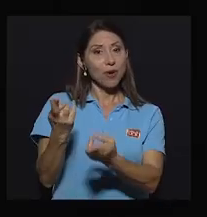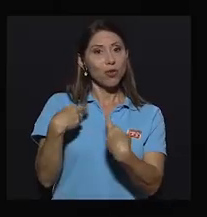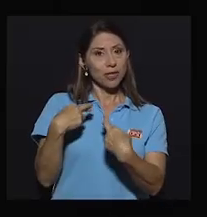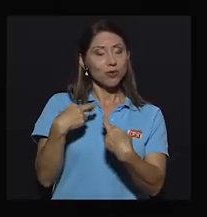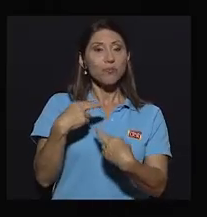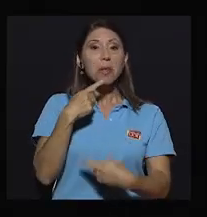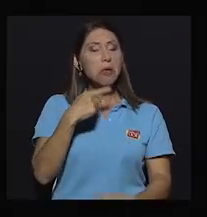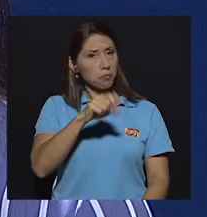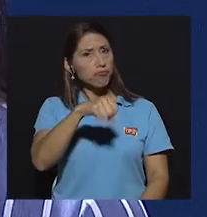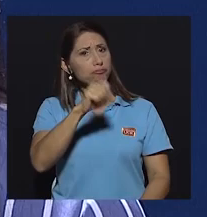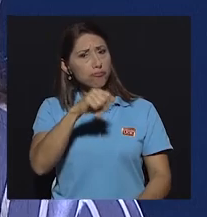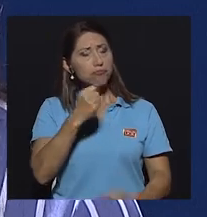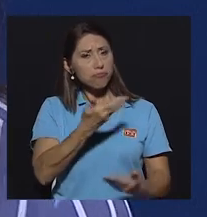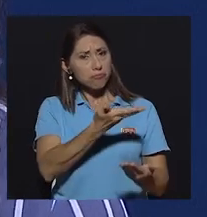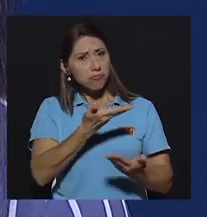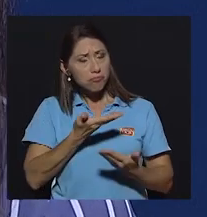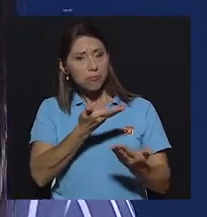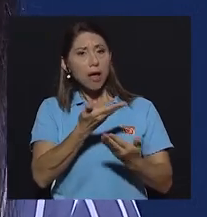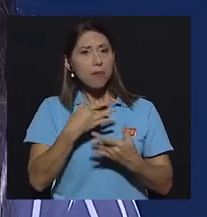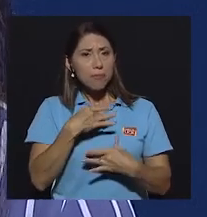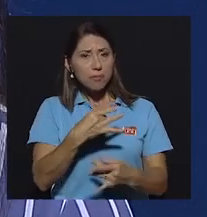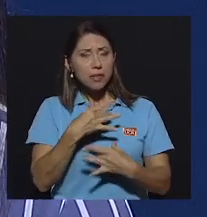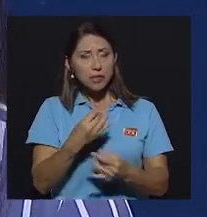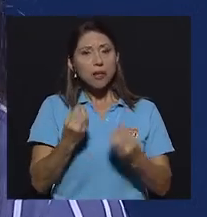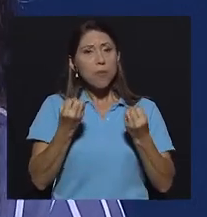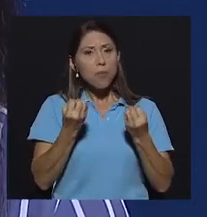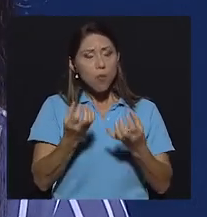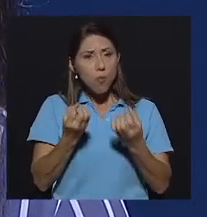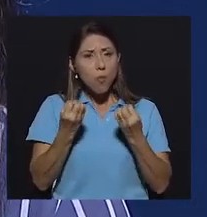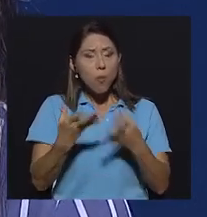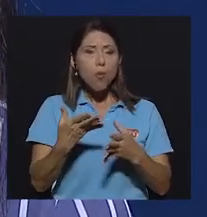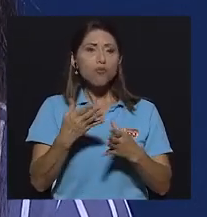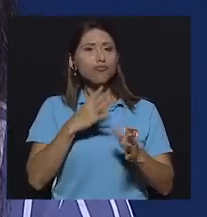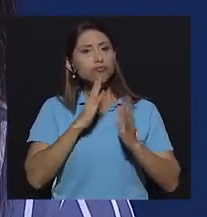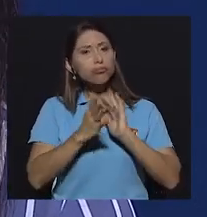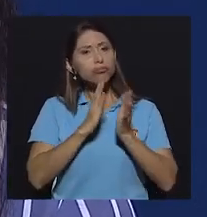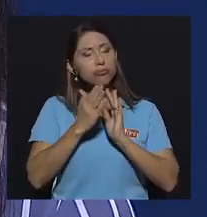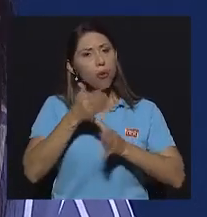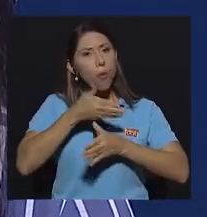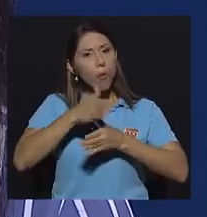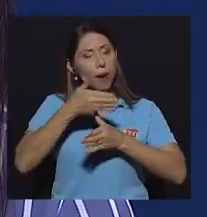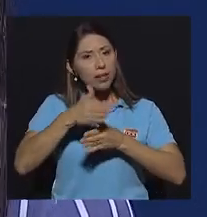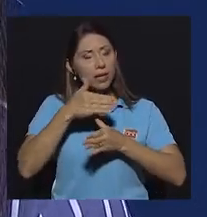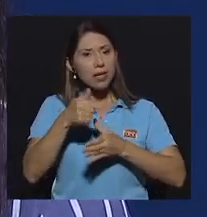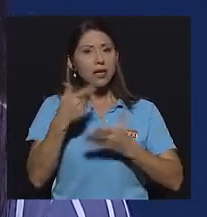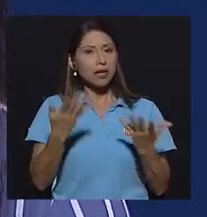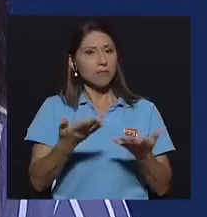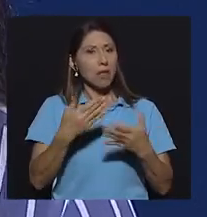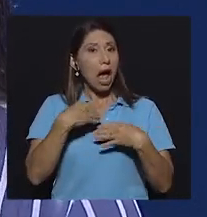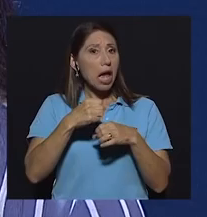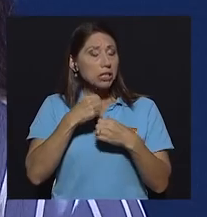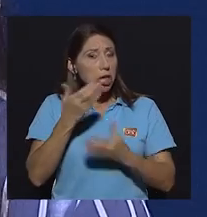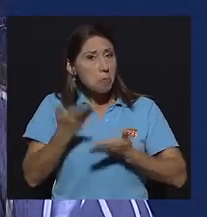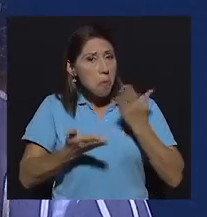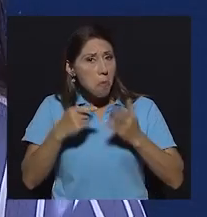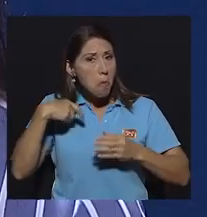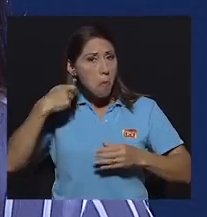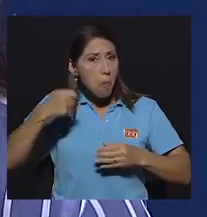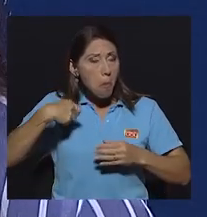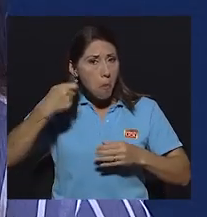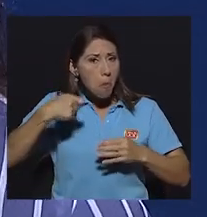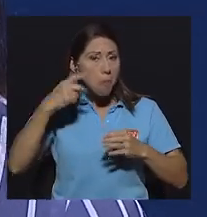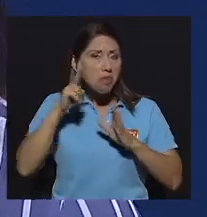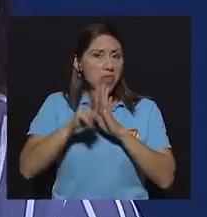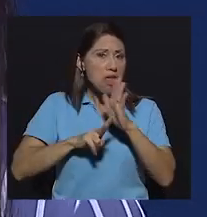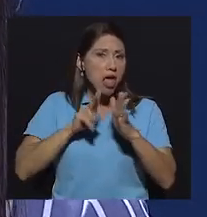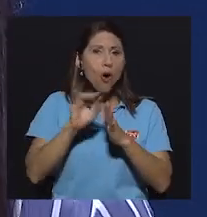dijo, sí, reunámonos, me interesa muchísimo compartir lo que me estás diciendo, hacer un posible video, un video diario,